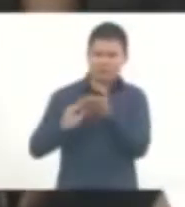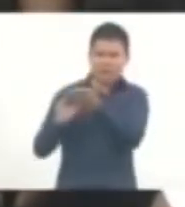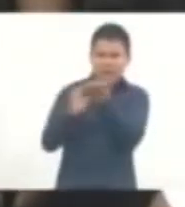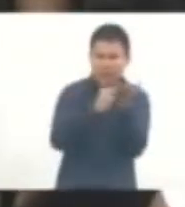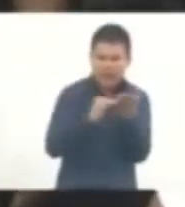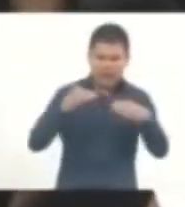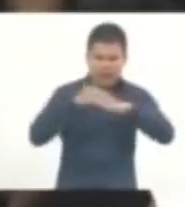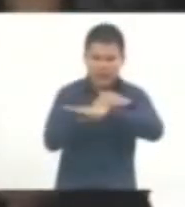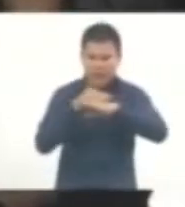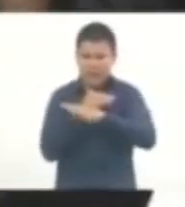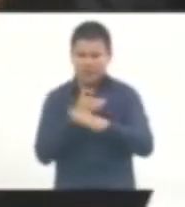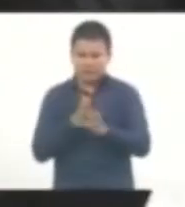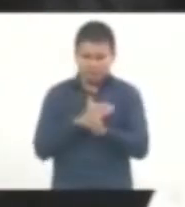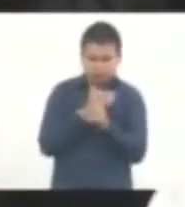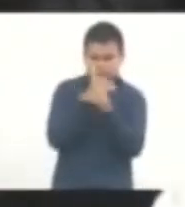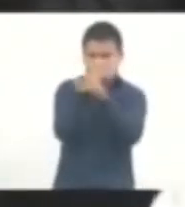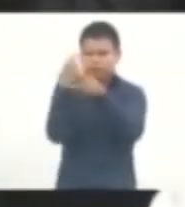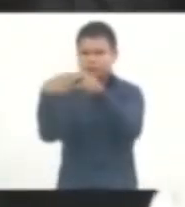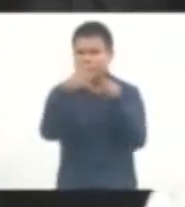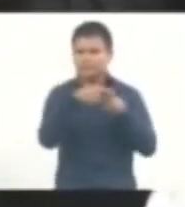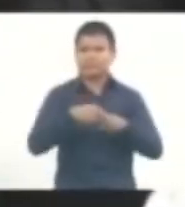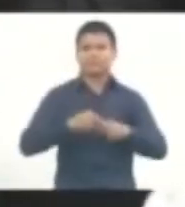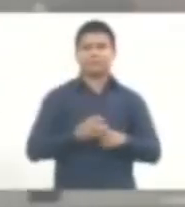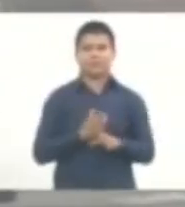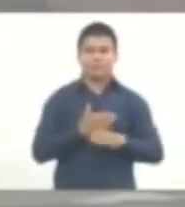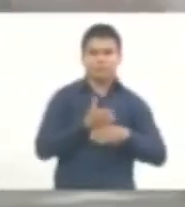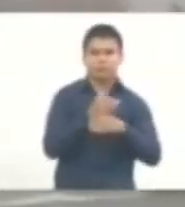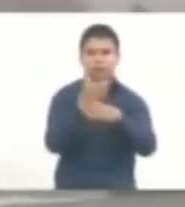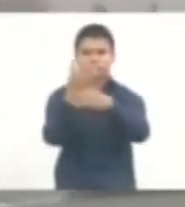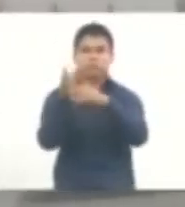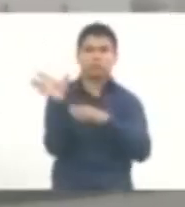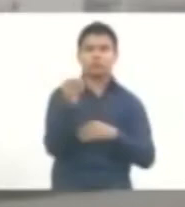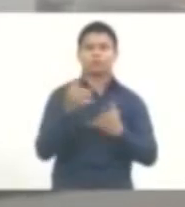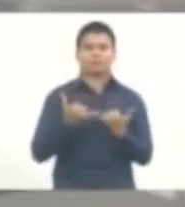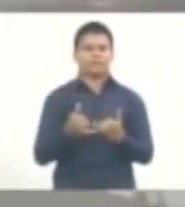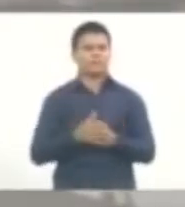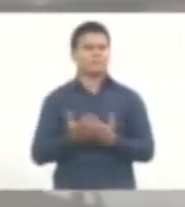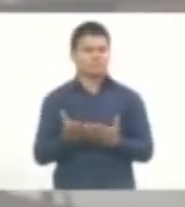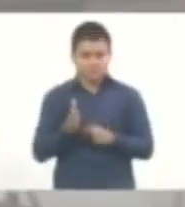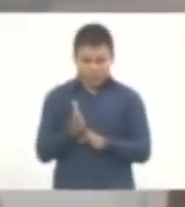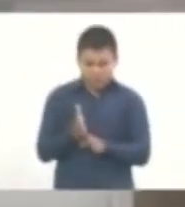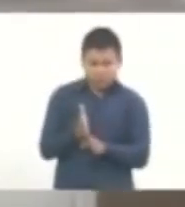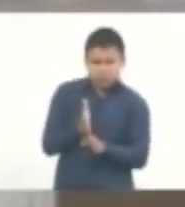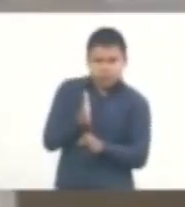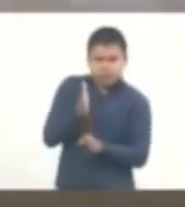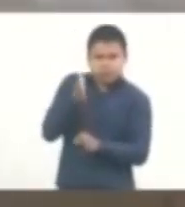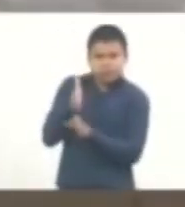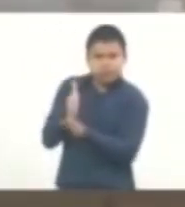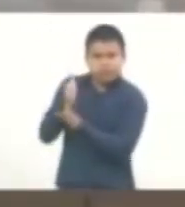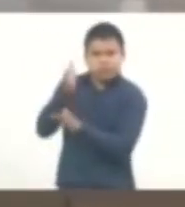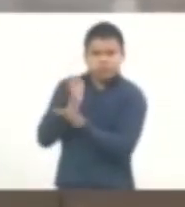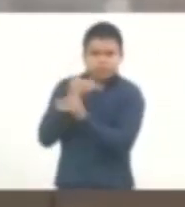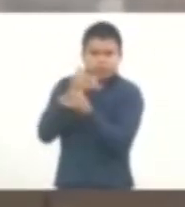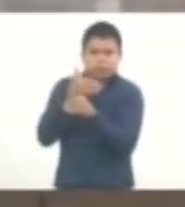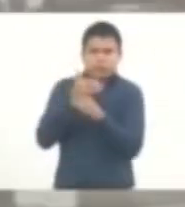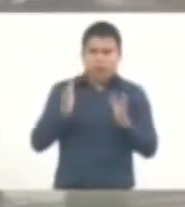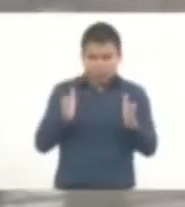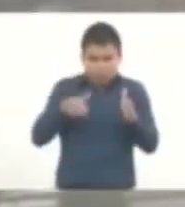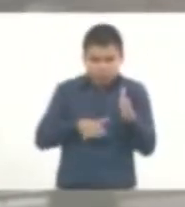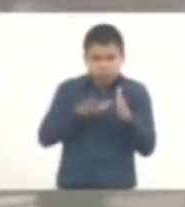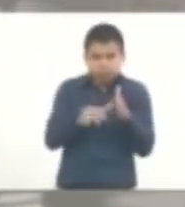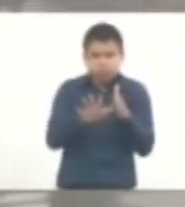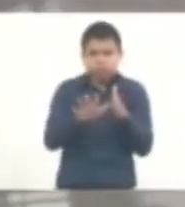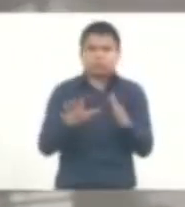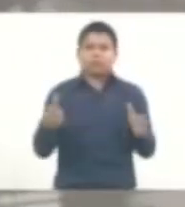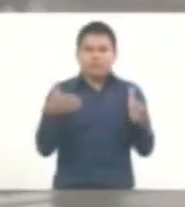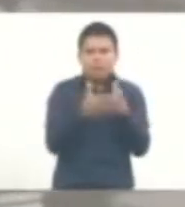se han hecho mantenimientos a 35 kilómetros de arroyos en el departamento y construido muros de contención para no verse vulnerados en esta temporada.